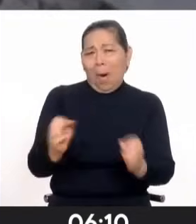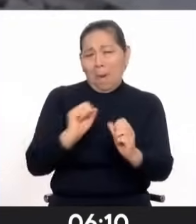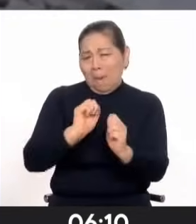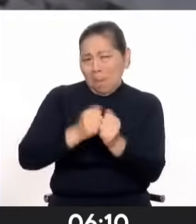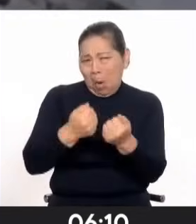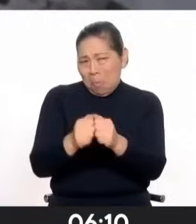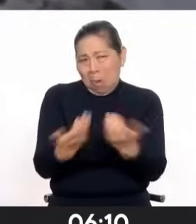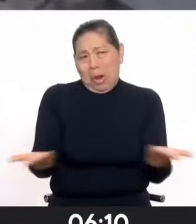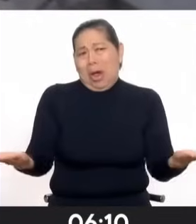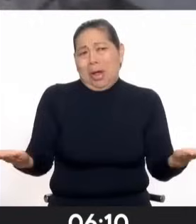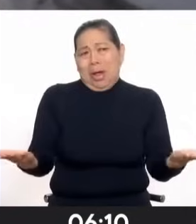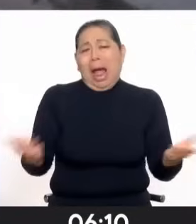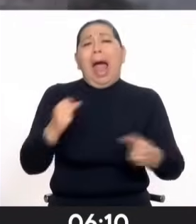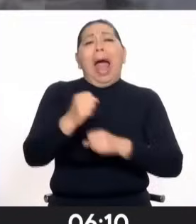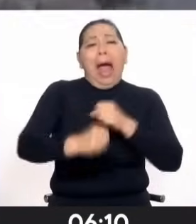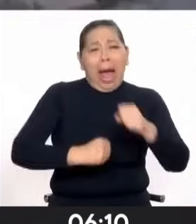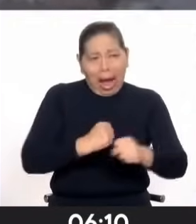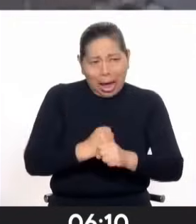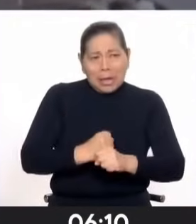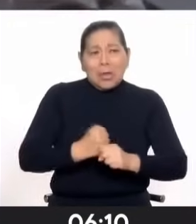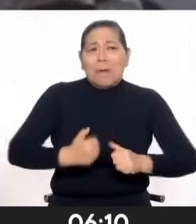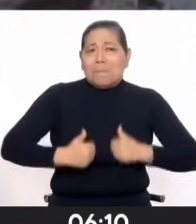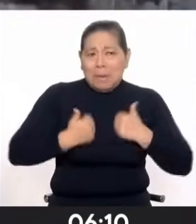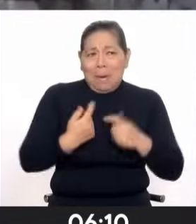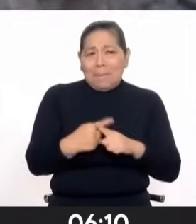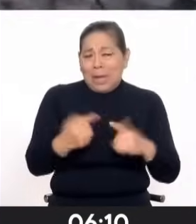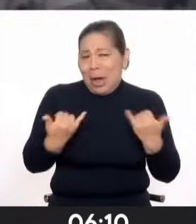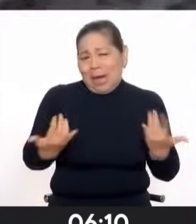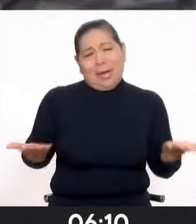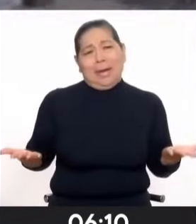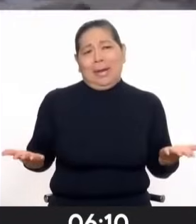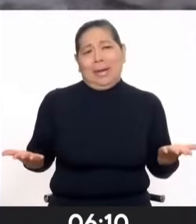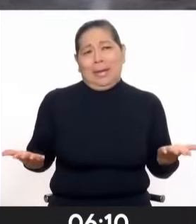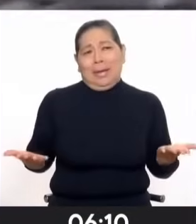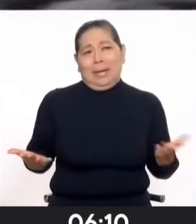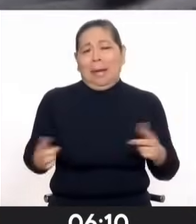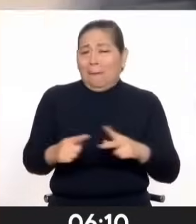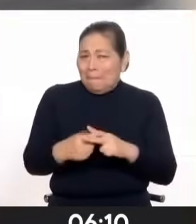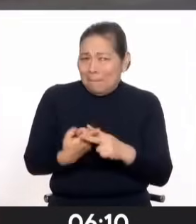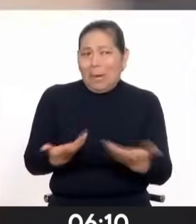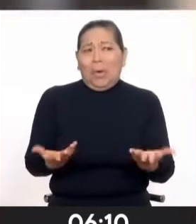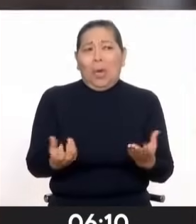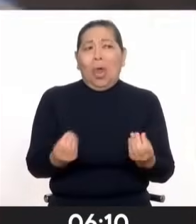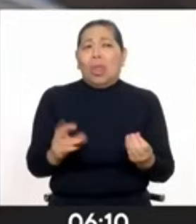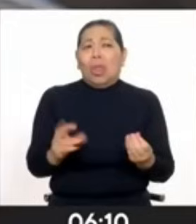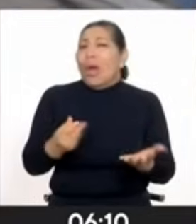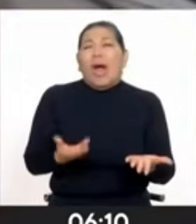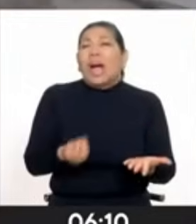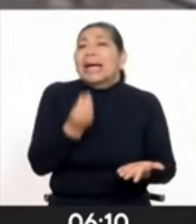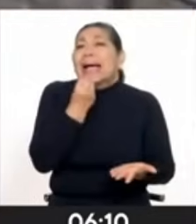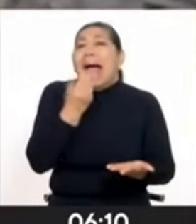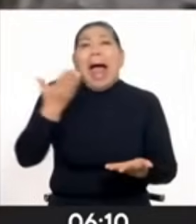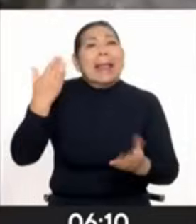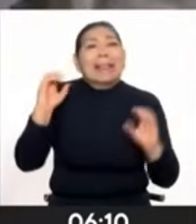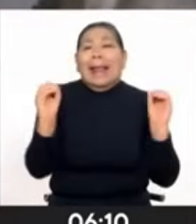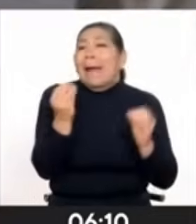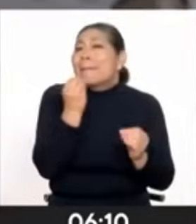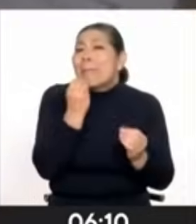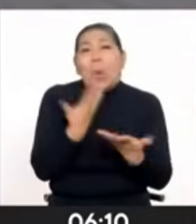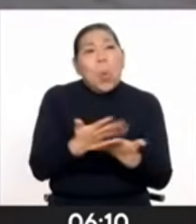malobrar. Años y años hemos vivido, pero acá la gente ha empezado a trabajar porque no tenían con qué comer, porque